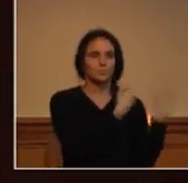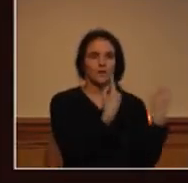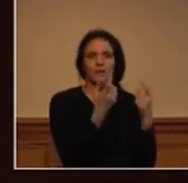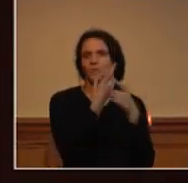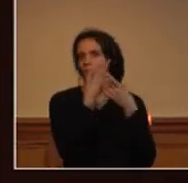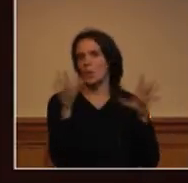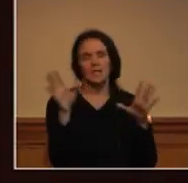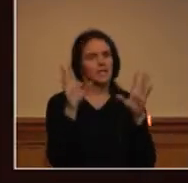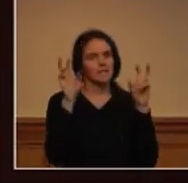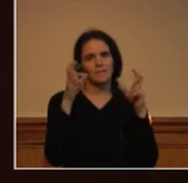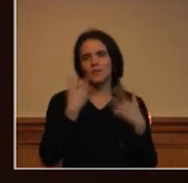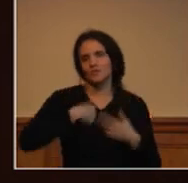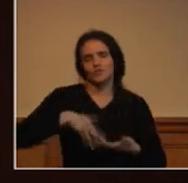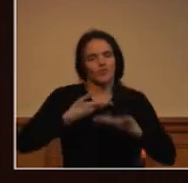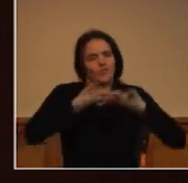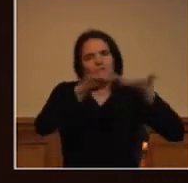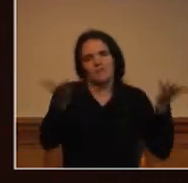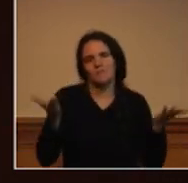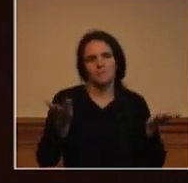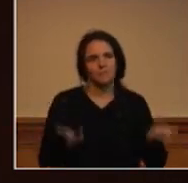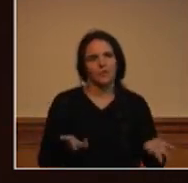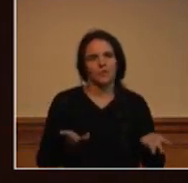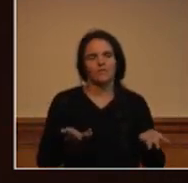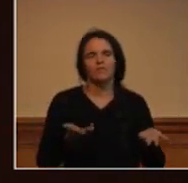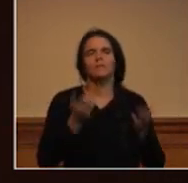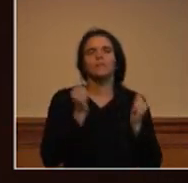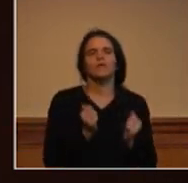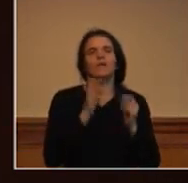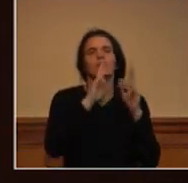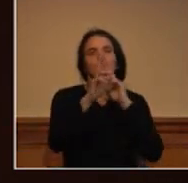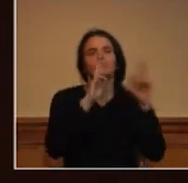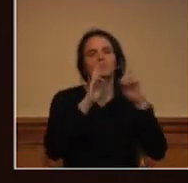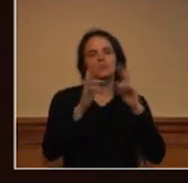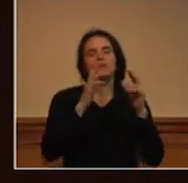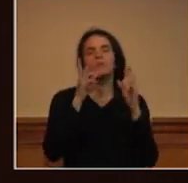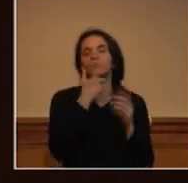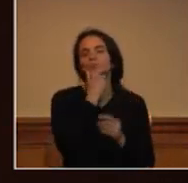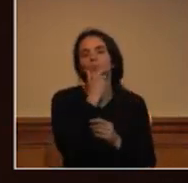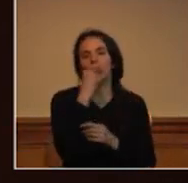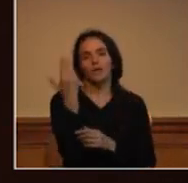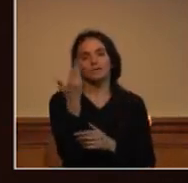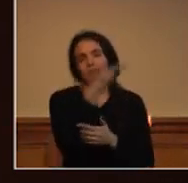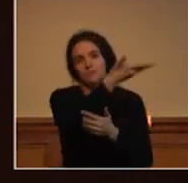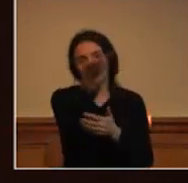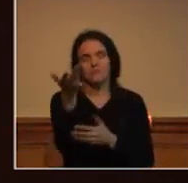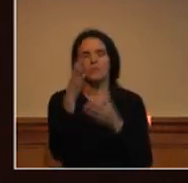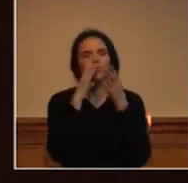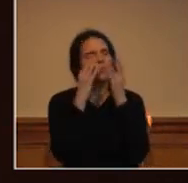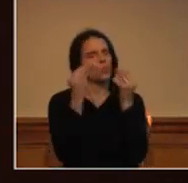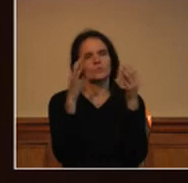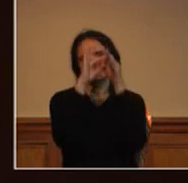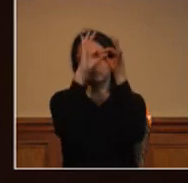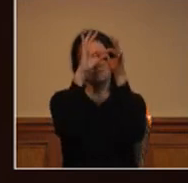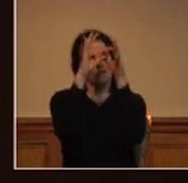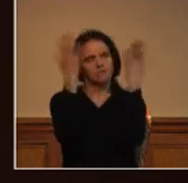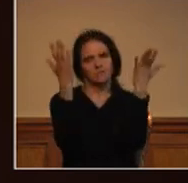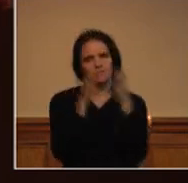cosa estamos súper disponibles a responder sus dudas y muchas gracias.